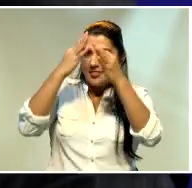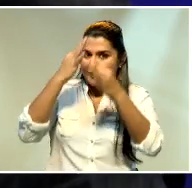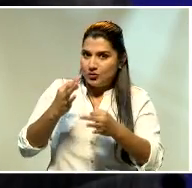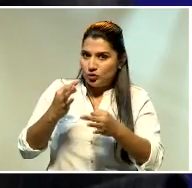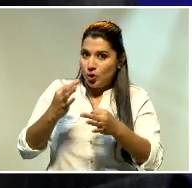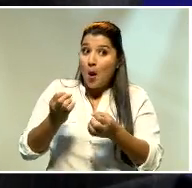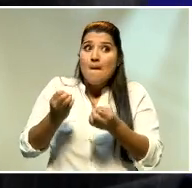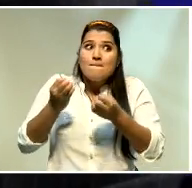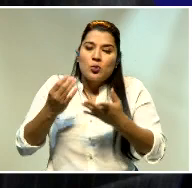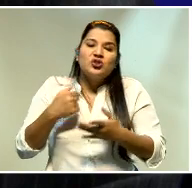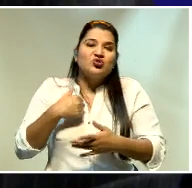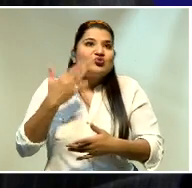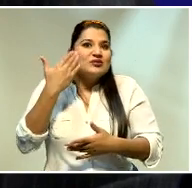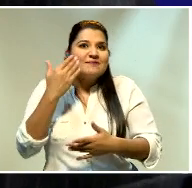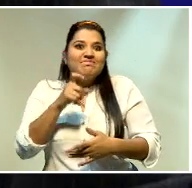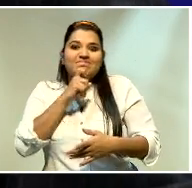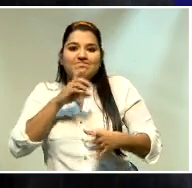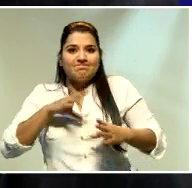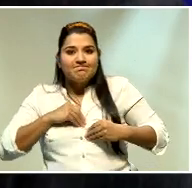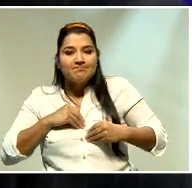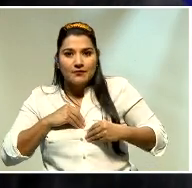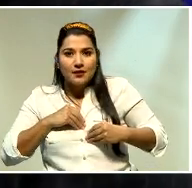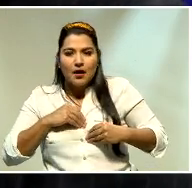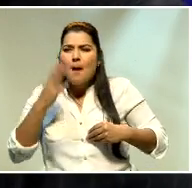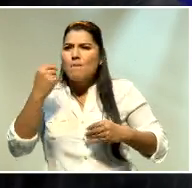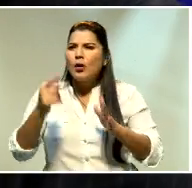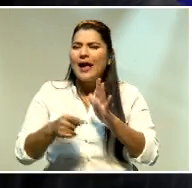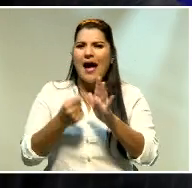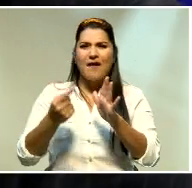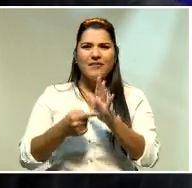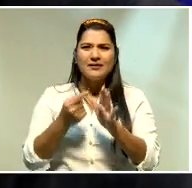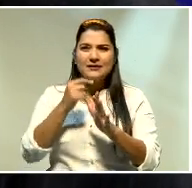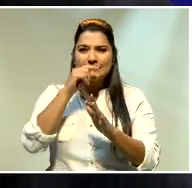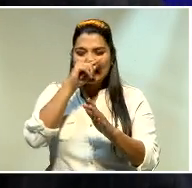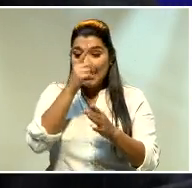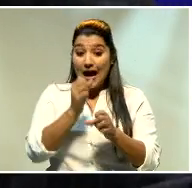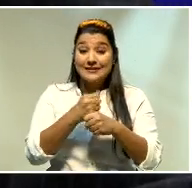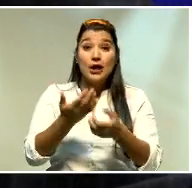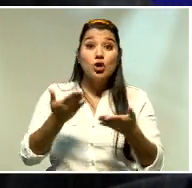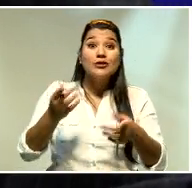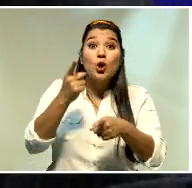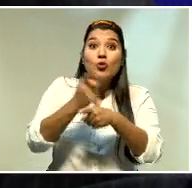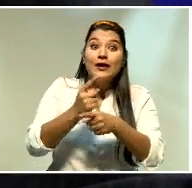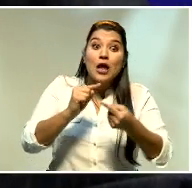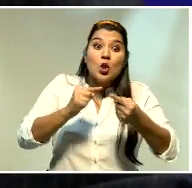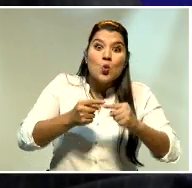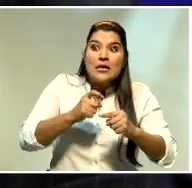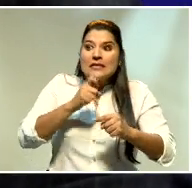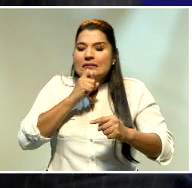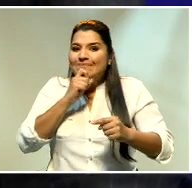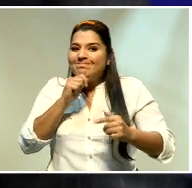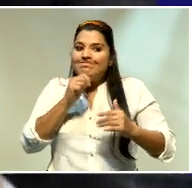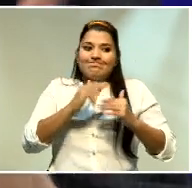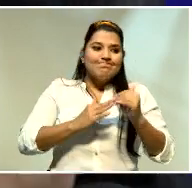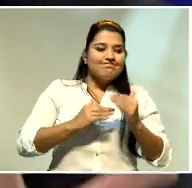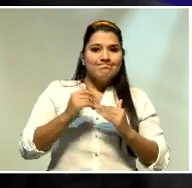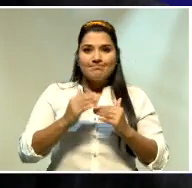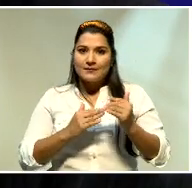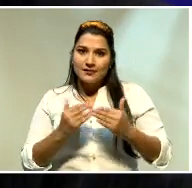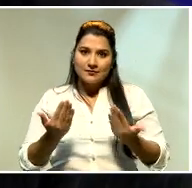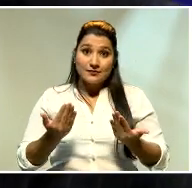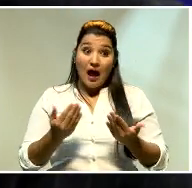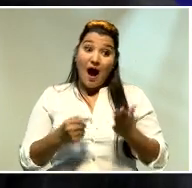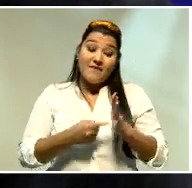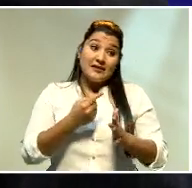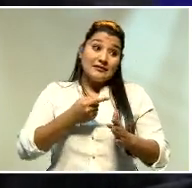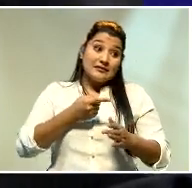que sé que caen mal, porque a veces hacer lo que es correcto duele o cuesta o incomoda a quien tiene